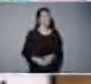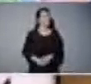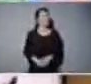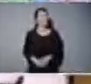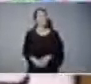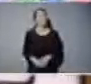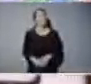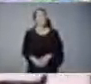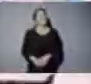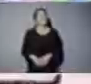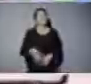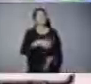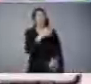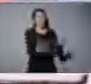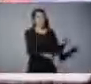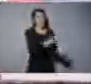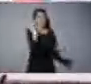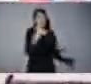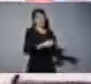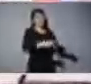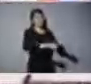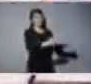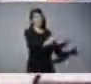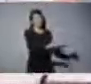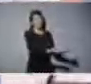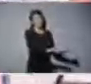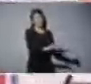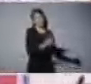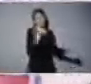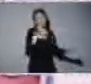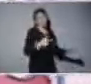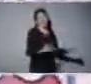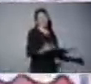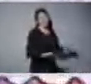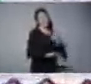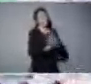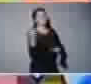Ya mi cocina se cierra, el fuego es hora de apagarlo ya.